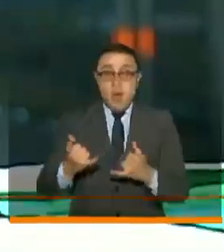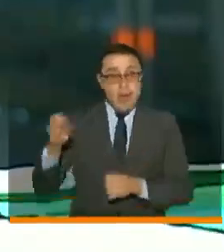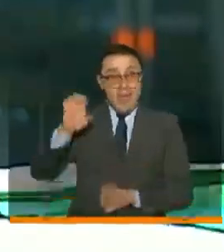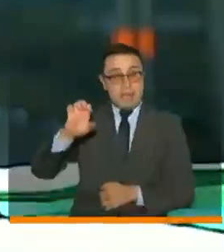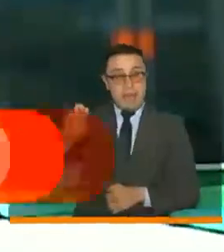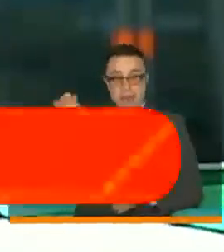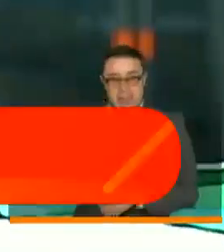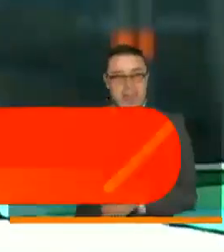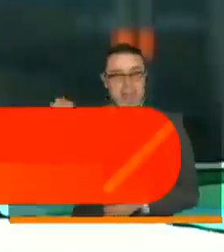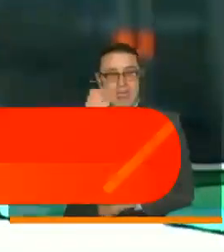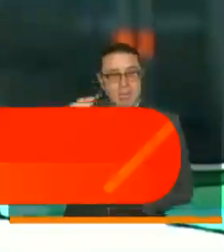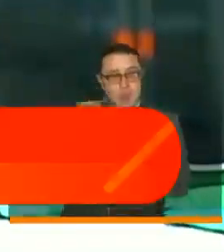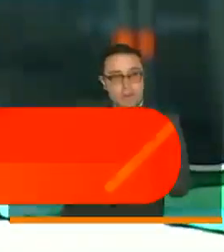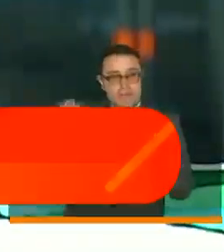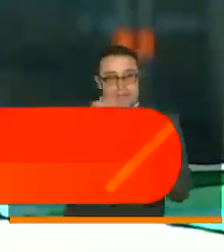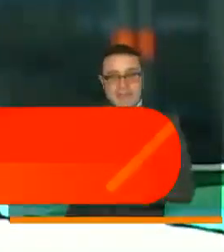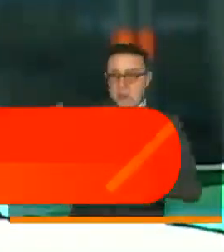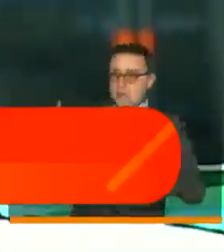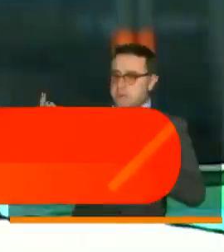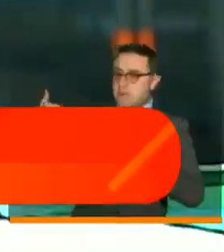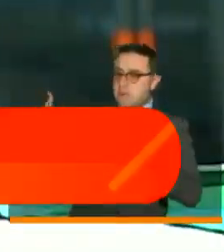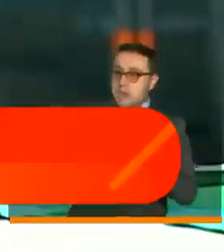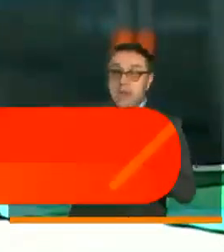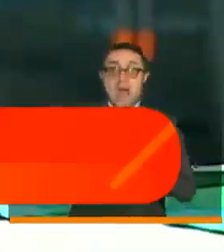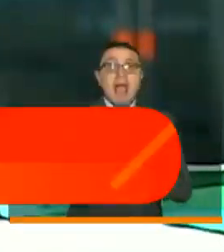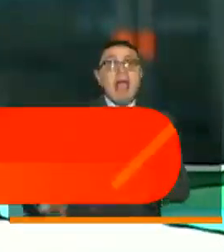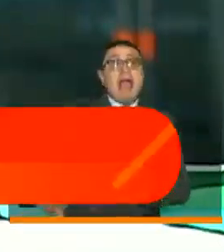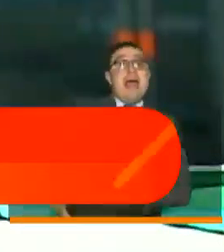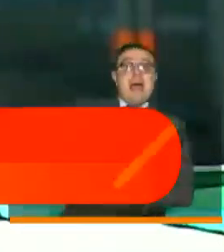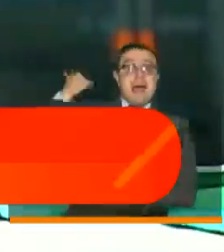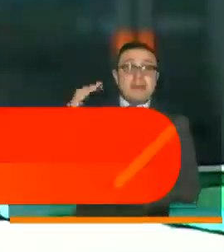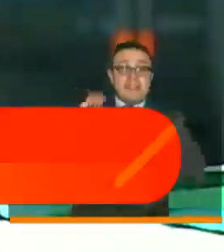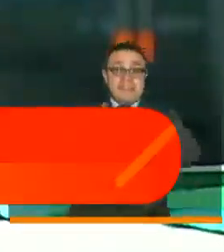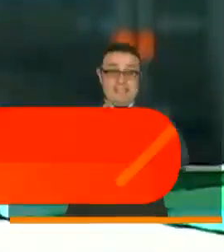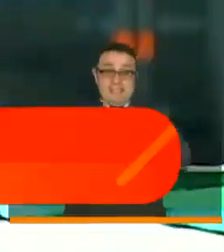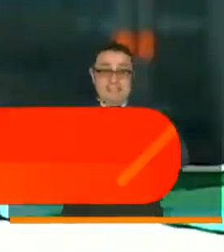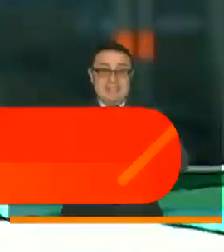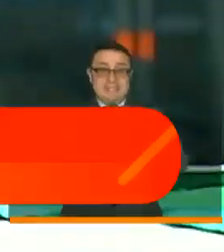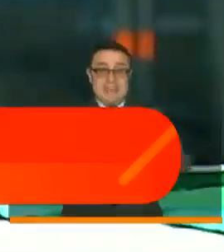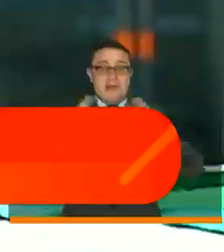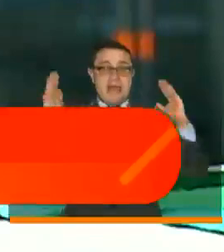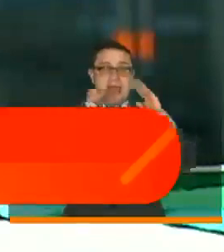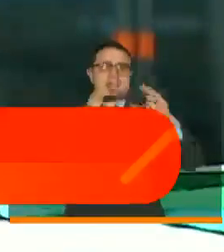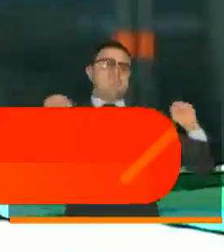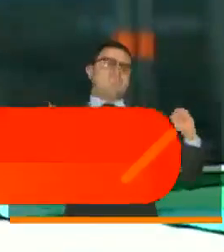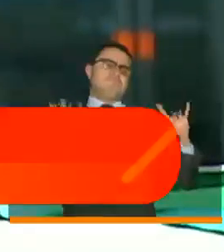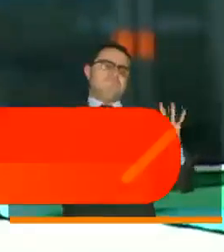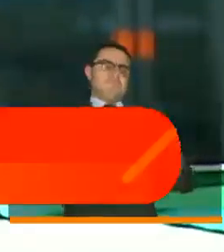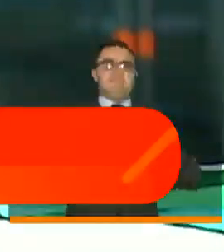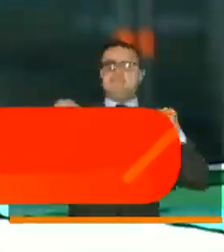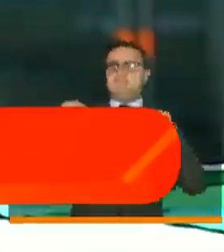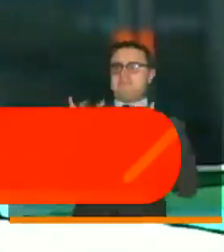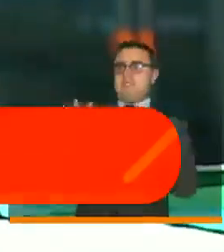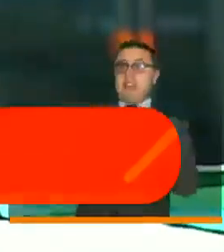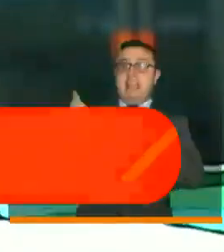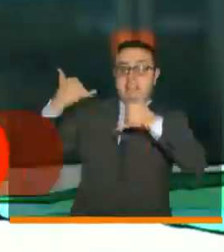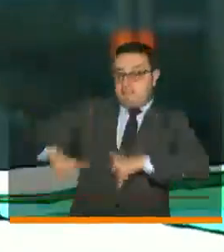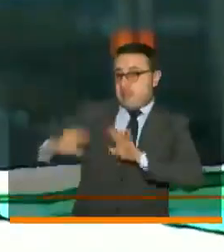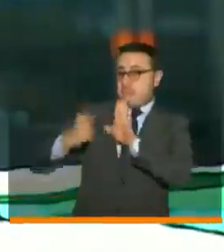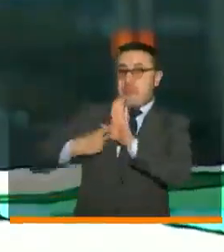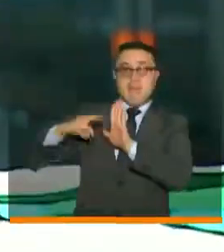también estamos viendo la repercusión de muchas de las aglomeraciones que se produjeron al interior de los hogares colombianos finalizando el año